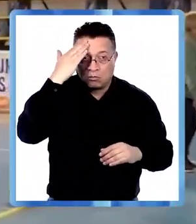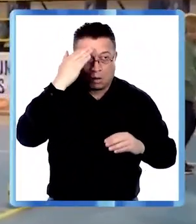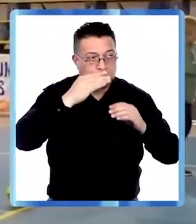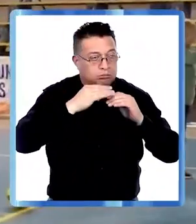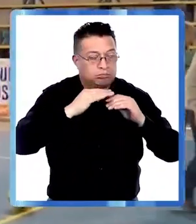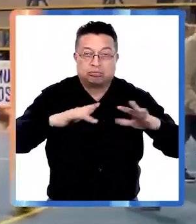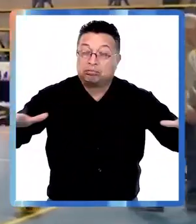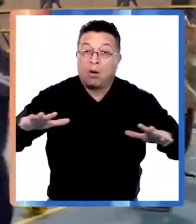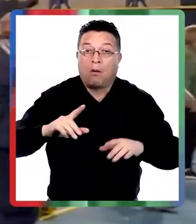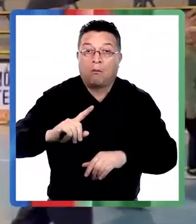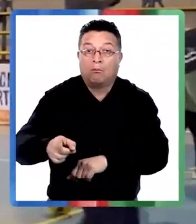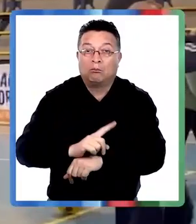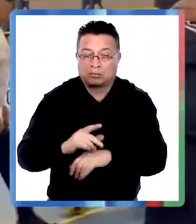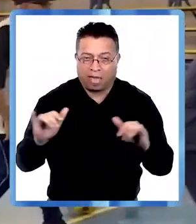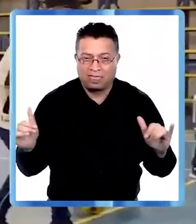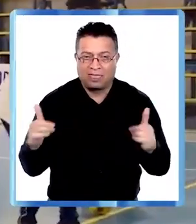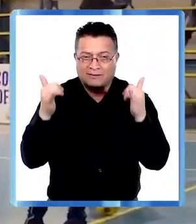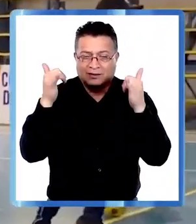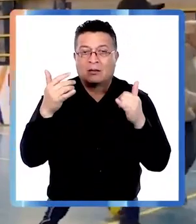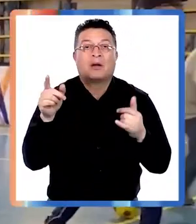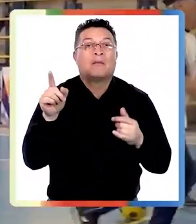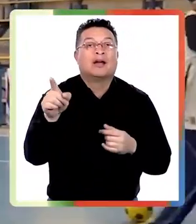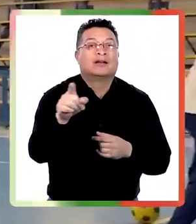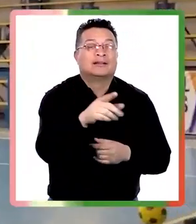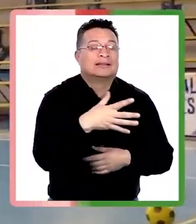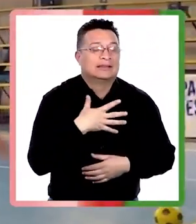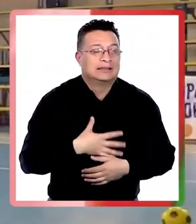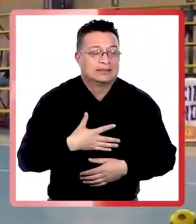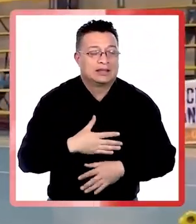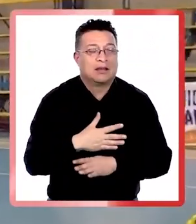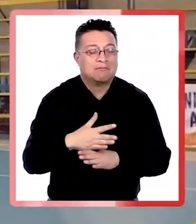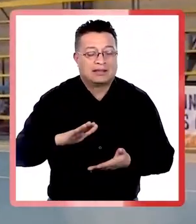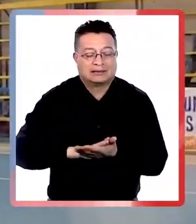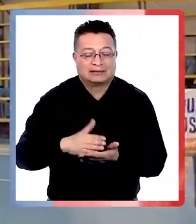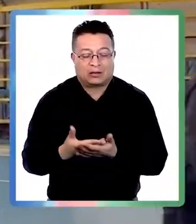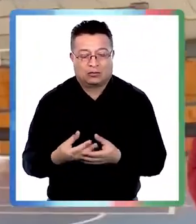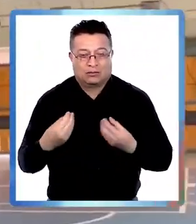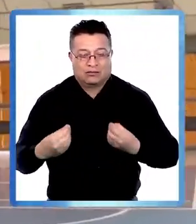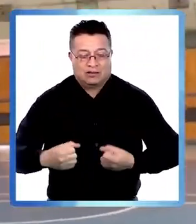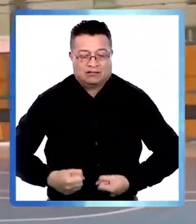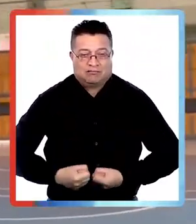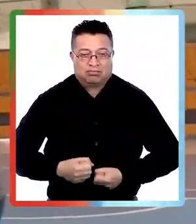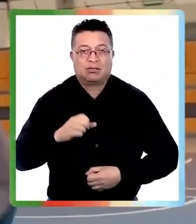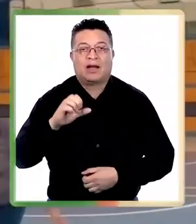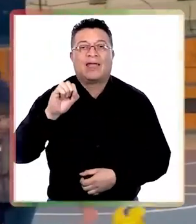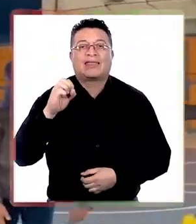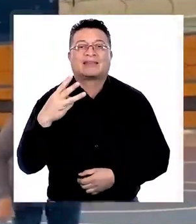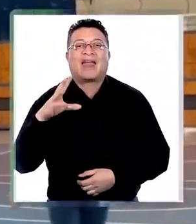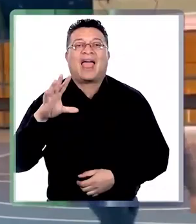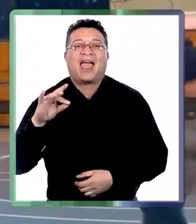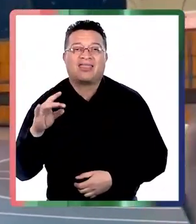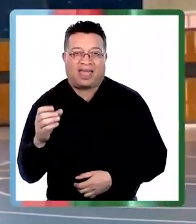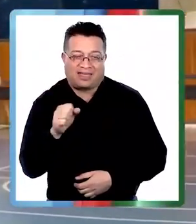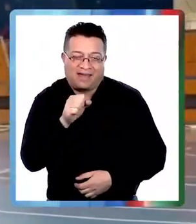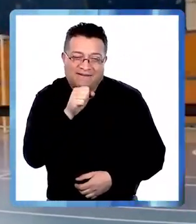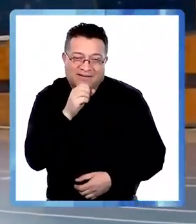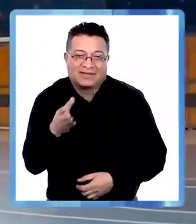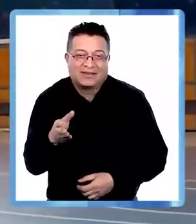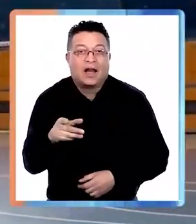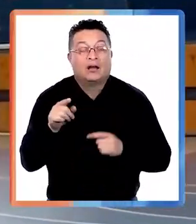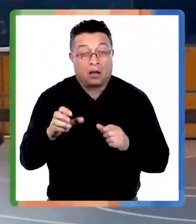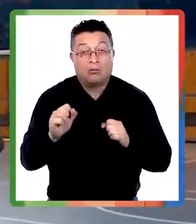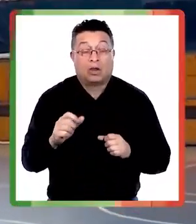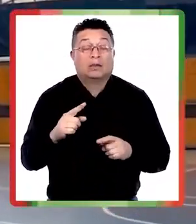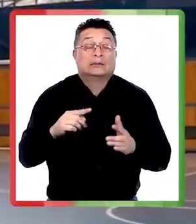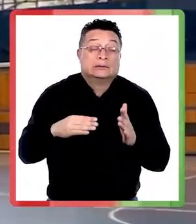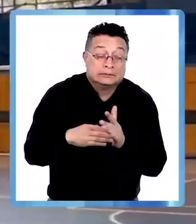popularidad como una opción divertida y asequible para aquellos que buscan mantener su salud y energía en la tercera edad. Y es que a pesar